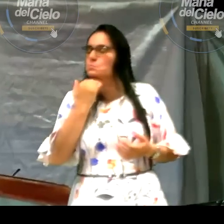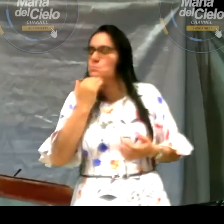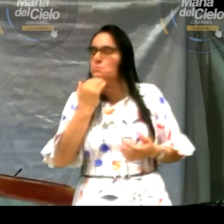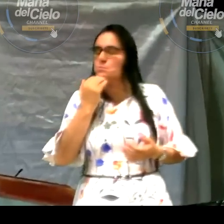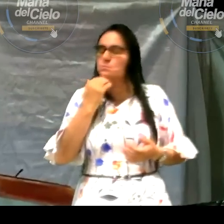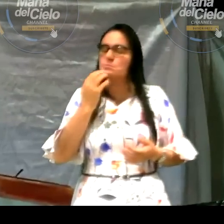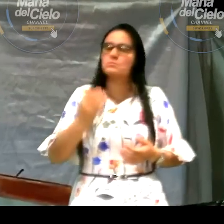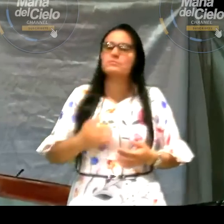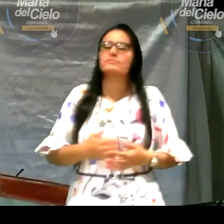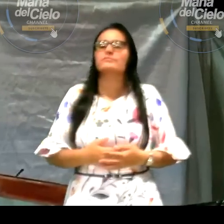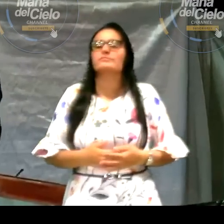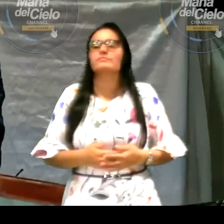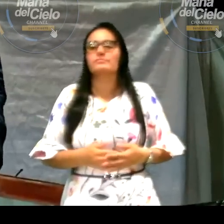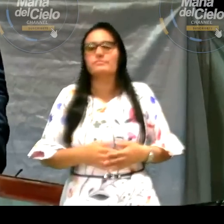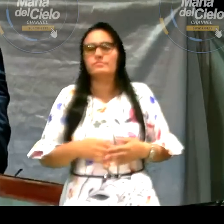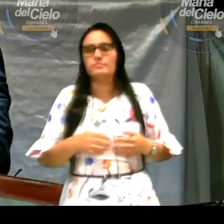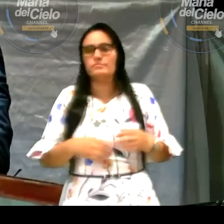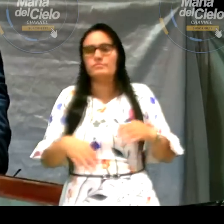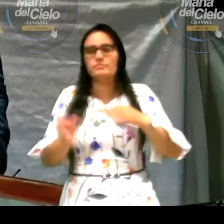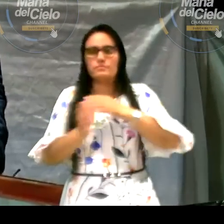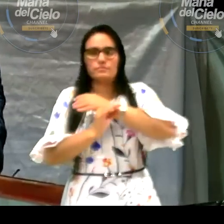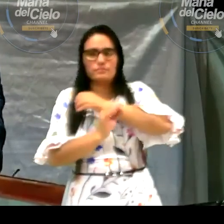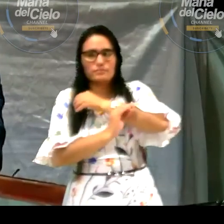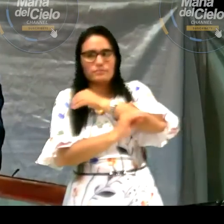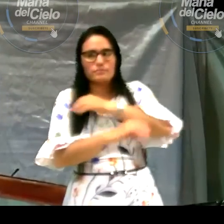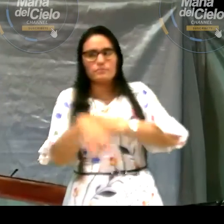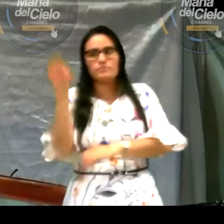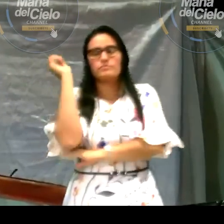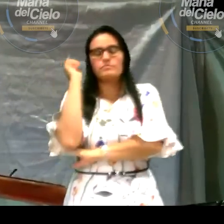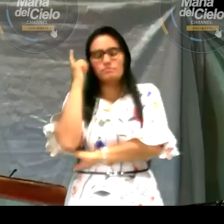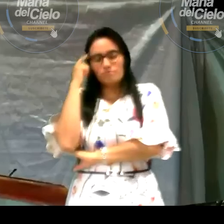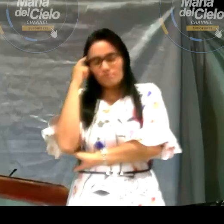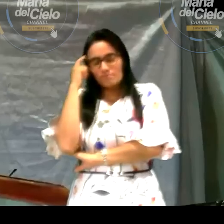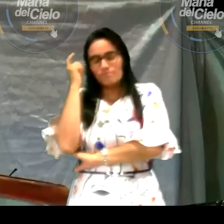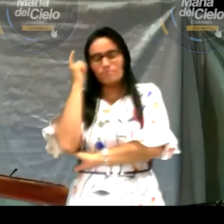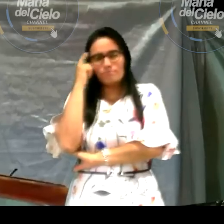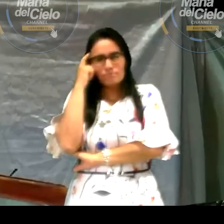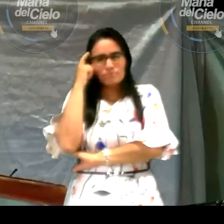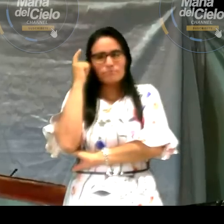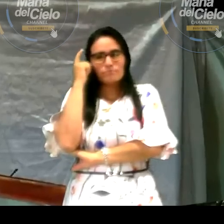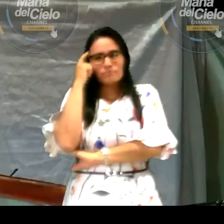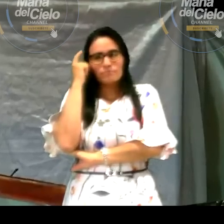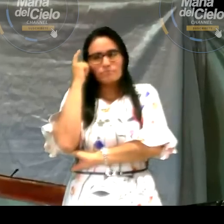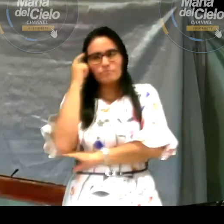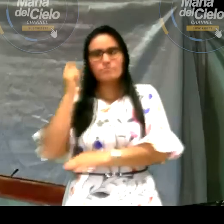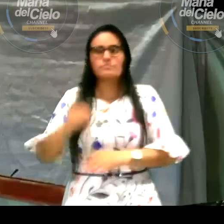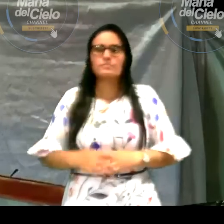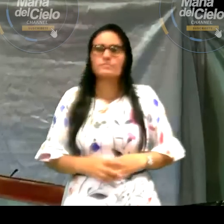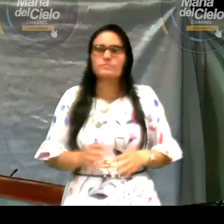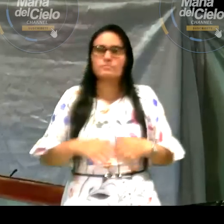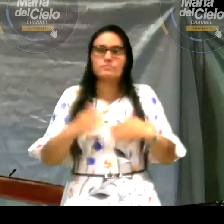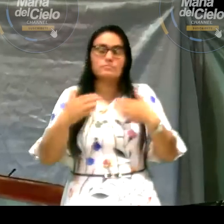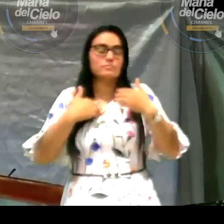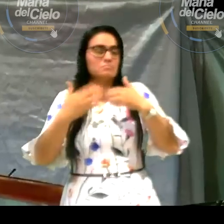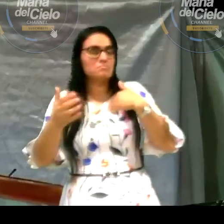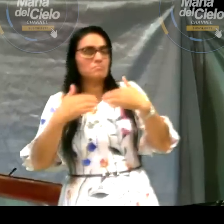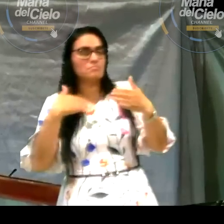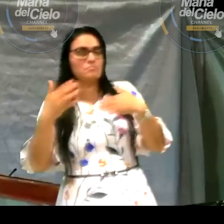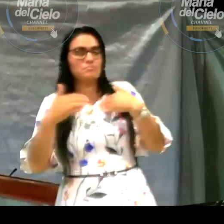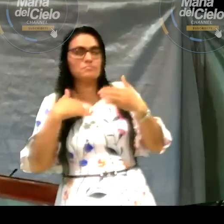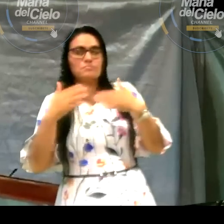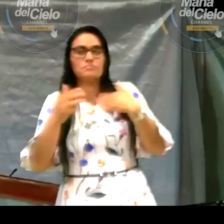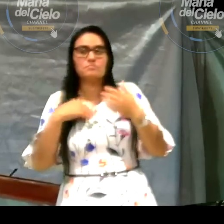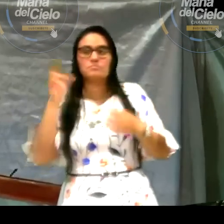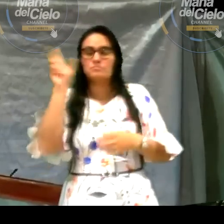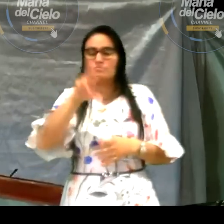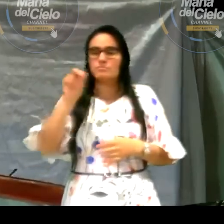Los teólogos se han matado la cabeza en eso. ¿Qué, cómo sucedió? A mí no me interesa. Lo que me interesa es qué sucedió.